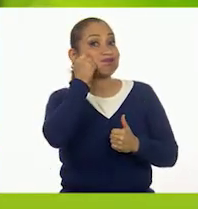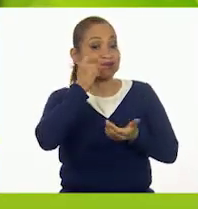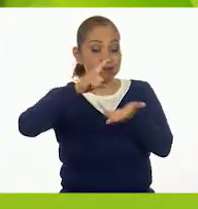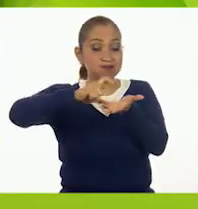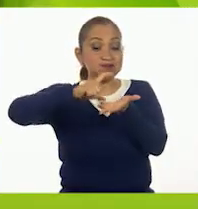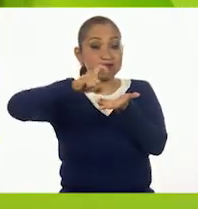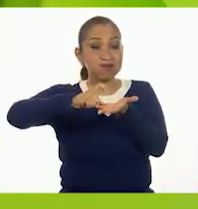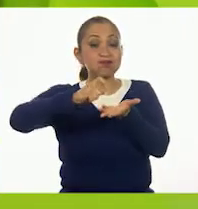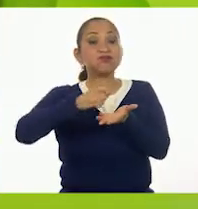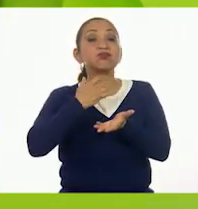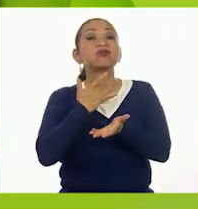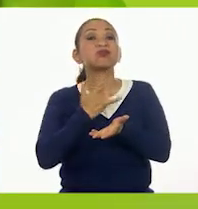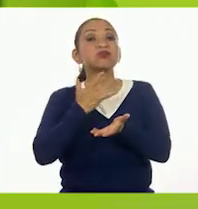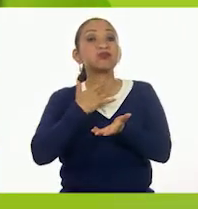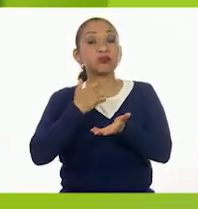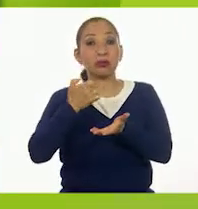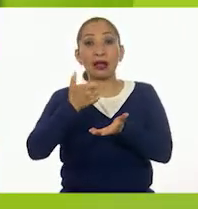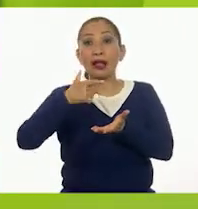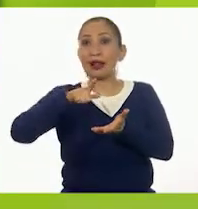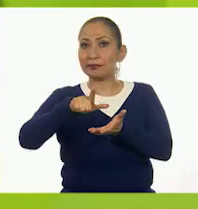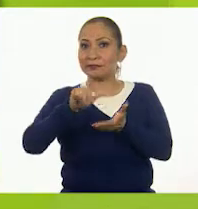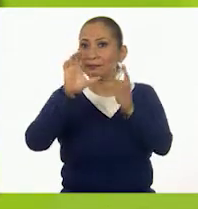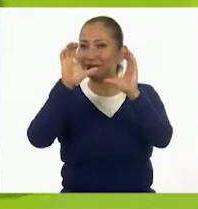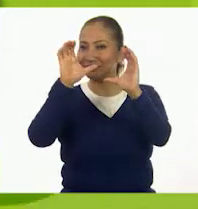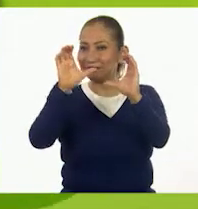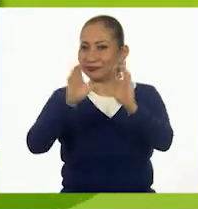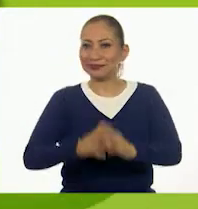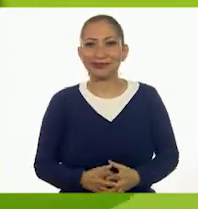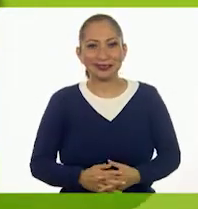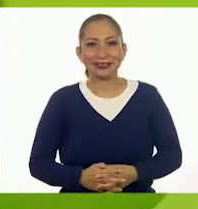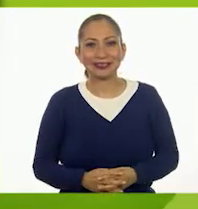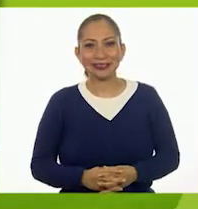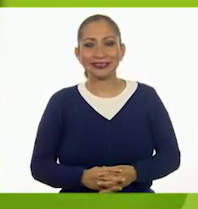usa desinfectantes a base de alcohol. ¡Cuídate!